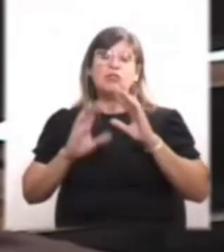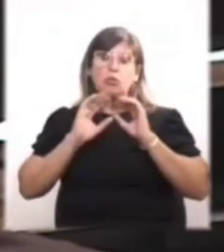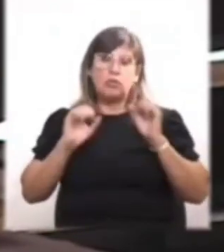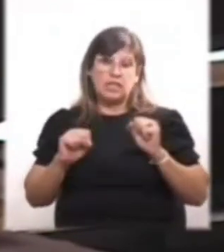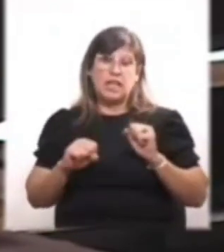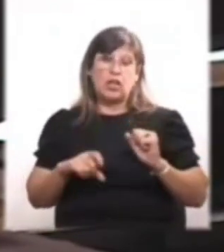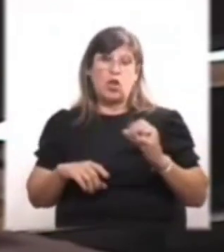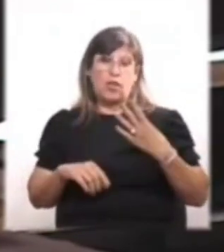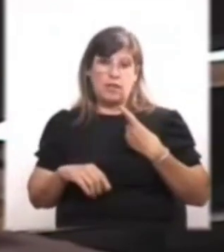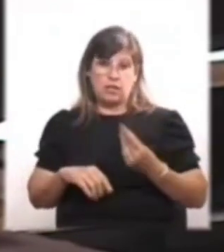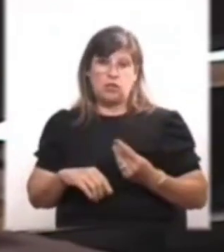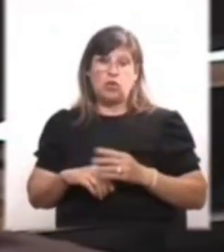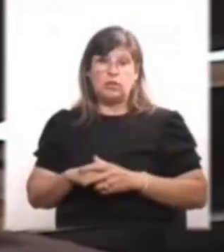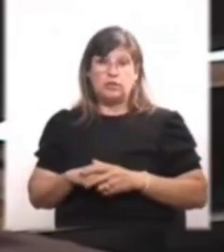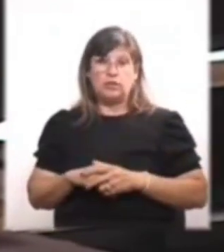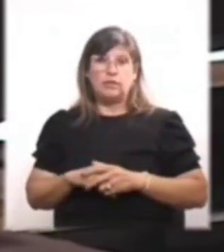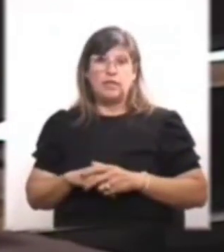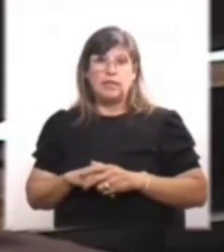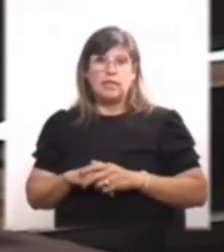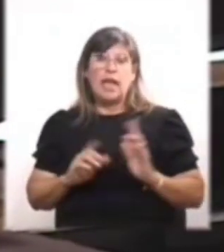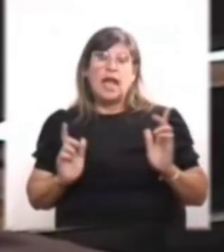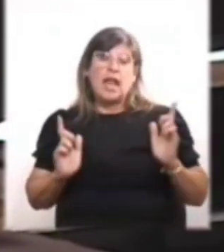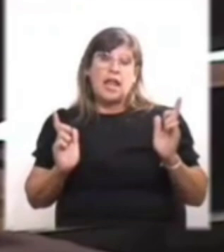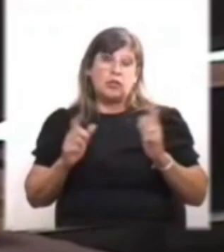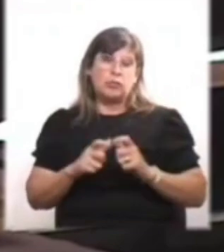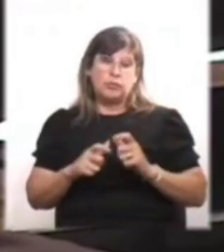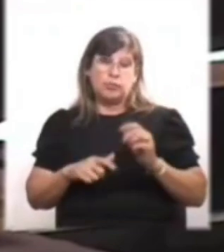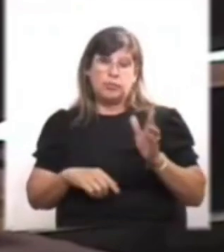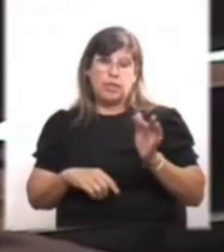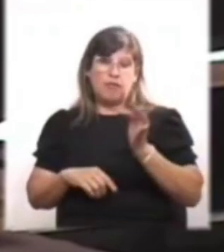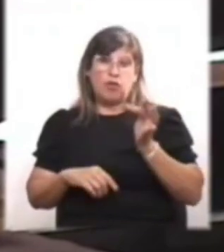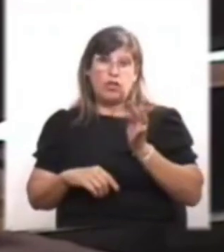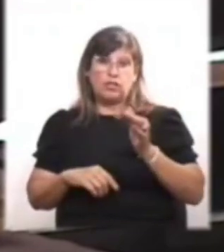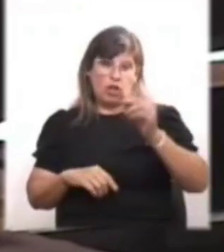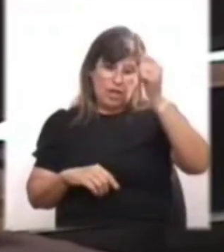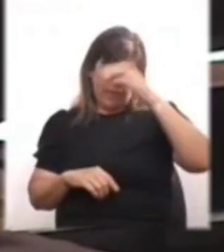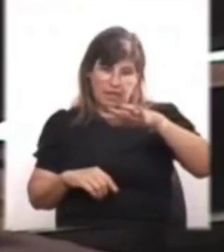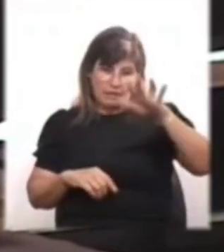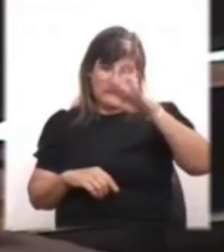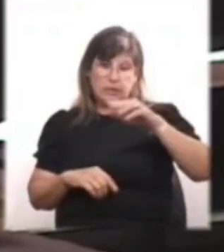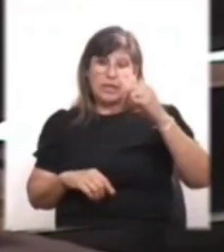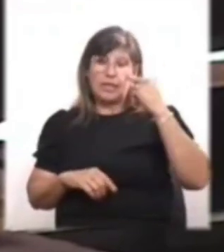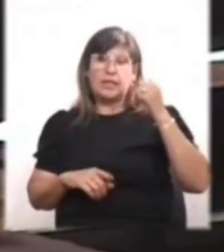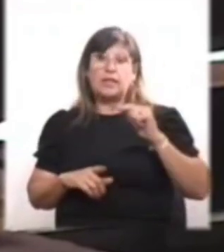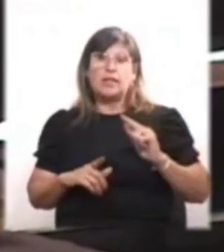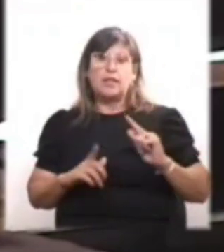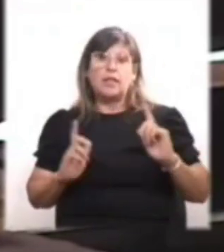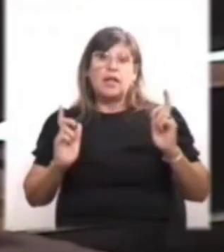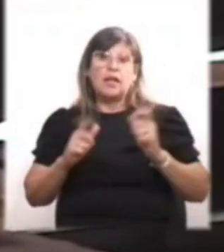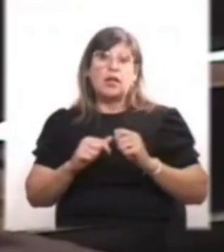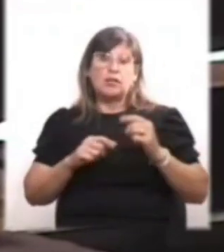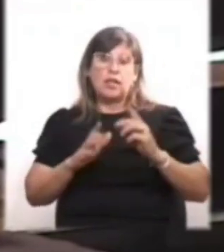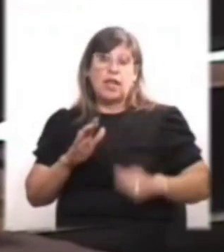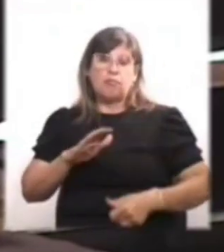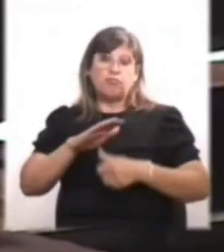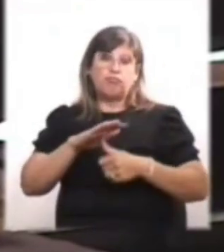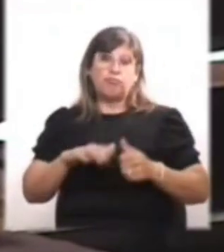directores. Las agremiaciones agropecuarias fueron las comisiones directivas de las distintas